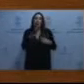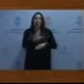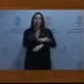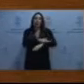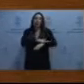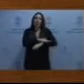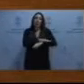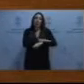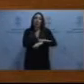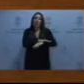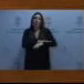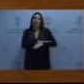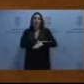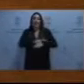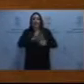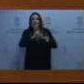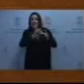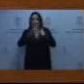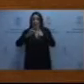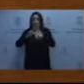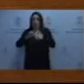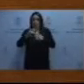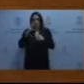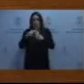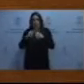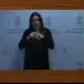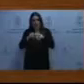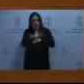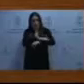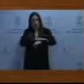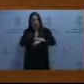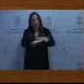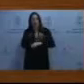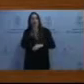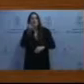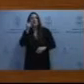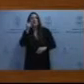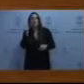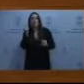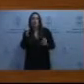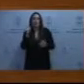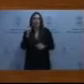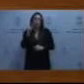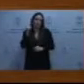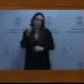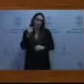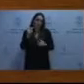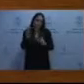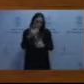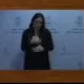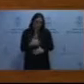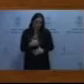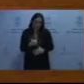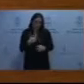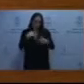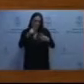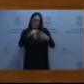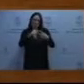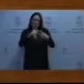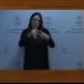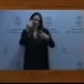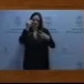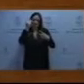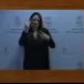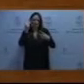de liderazgo político del Gobierno socialista asturiano. La verdad es que me convence más la primera idea. Me convence más la